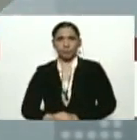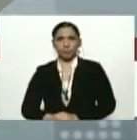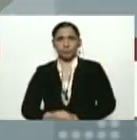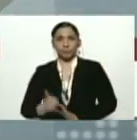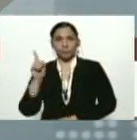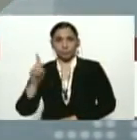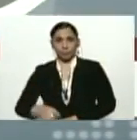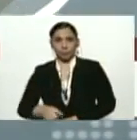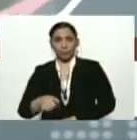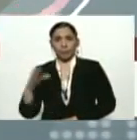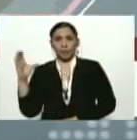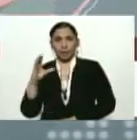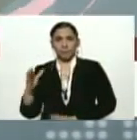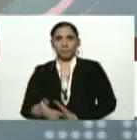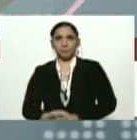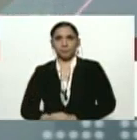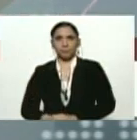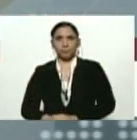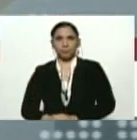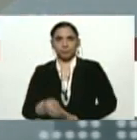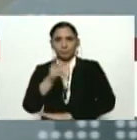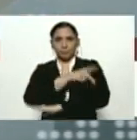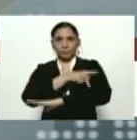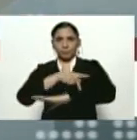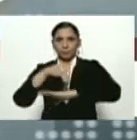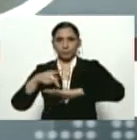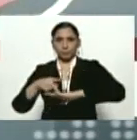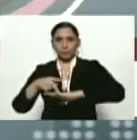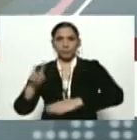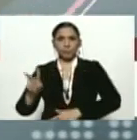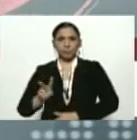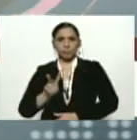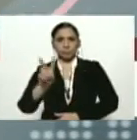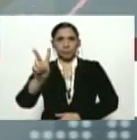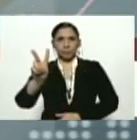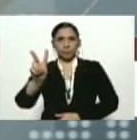también del distrito capital, en la parroquia El Valle.